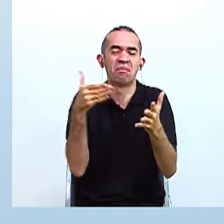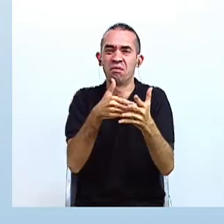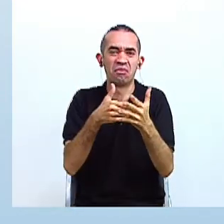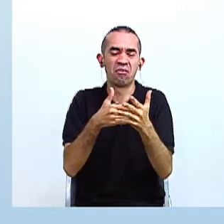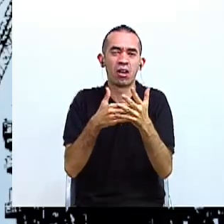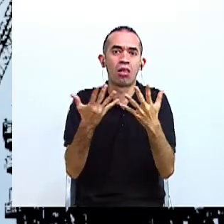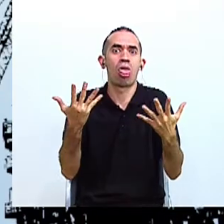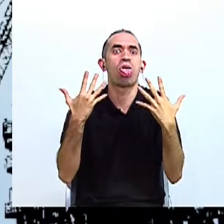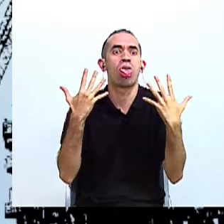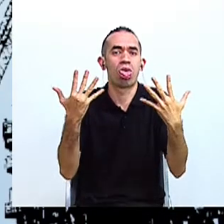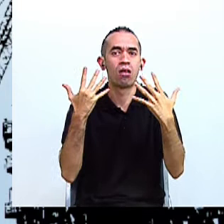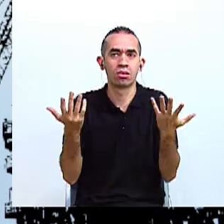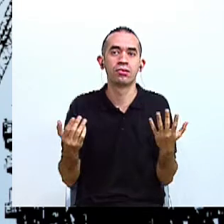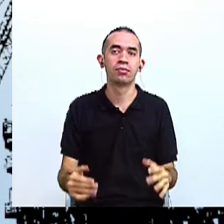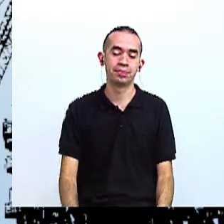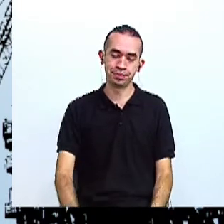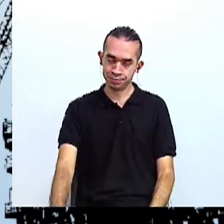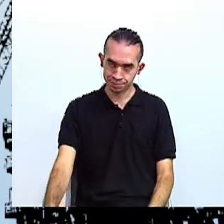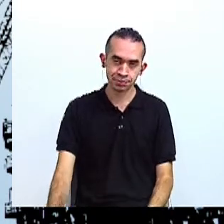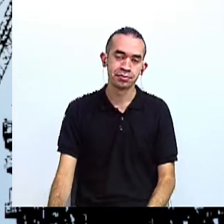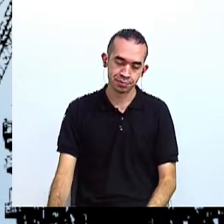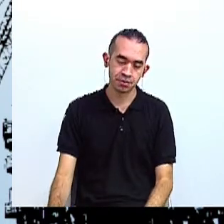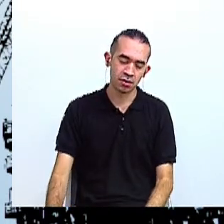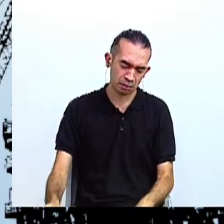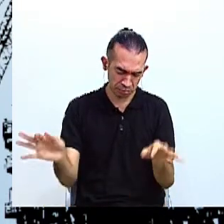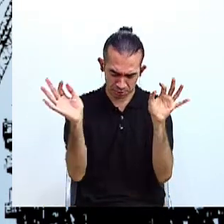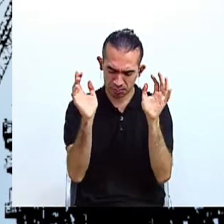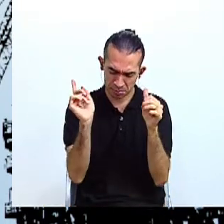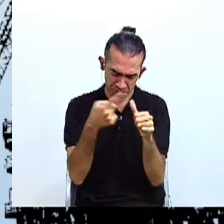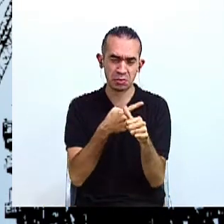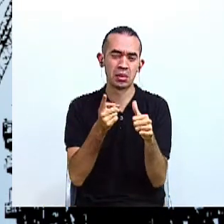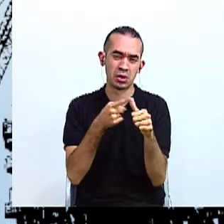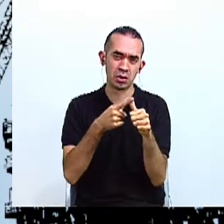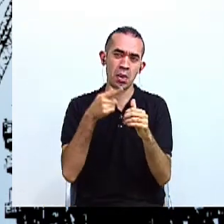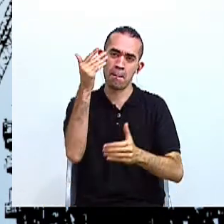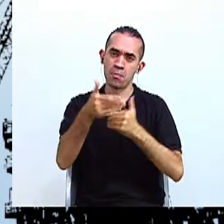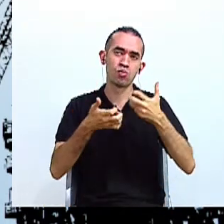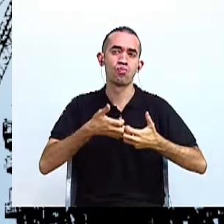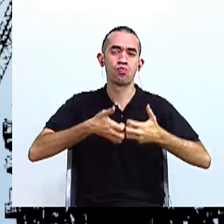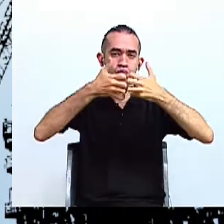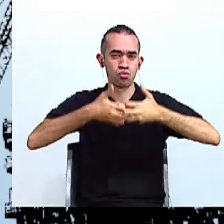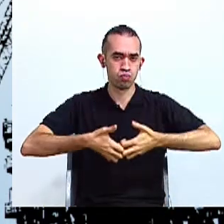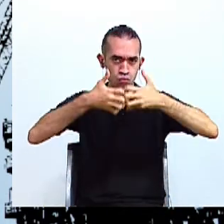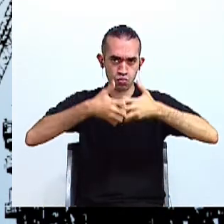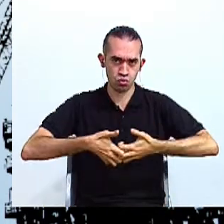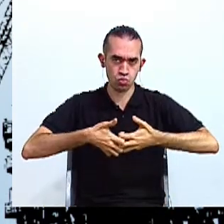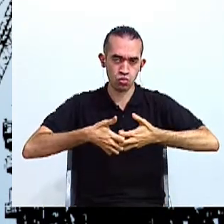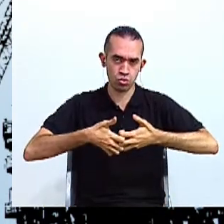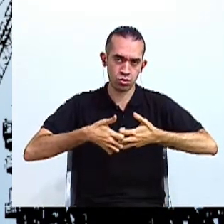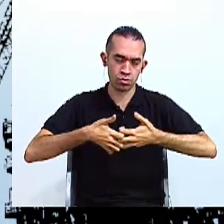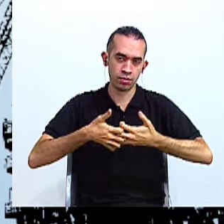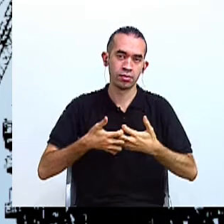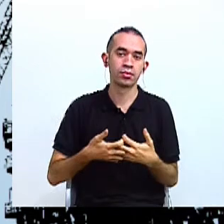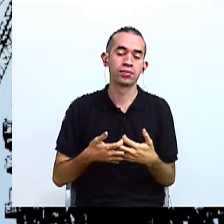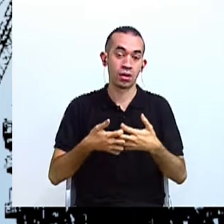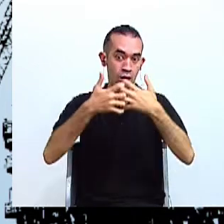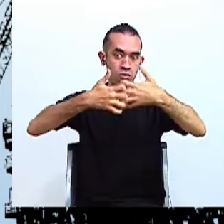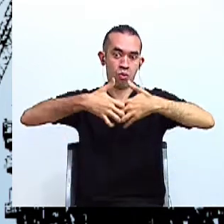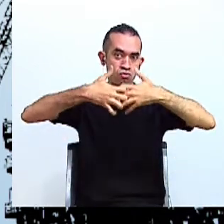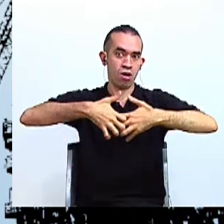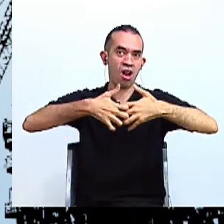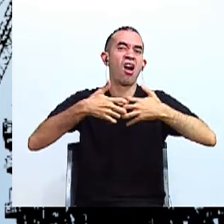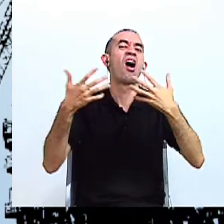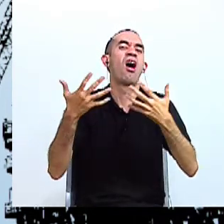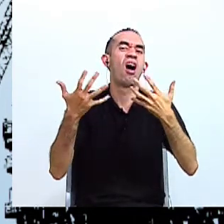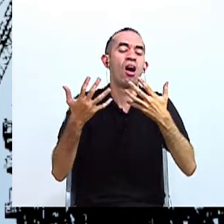acentuado? En primer lugar, debemos considerar los procesos industriales. Efectivamente, a partir de la industria se